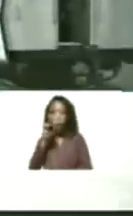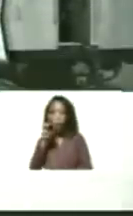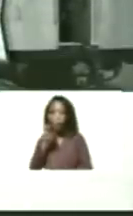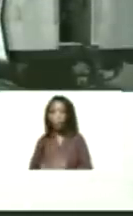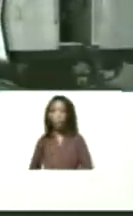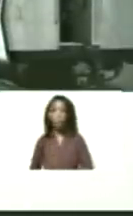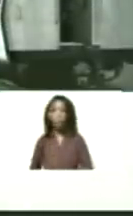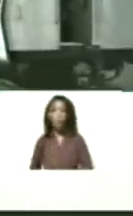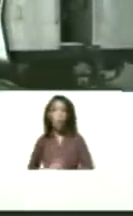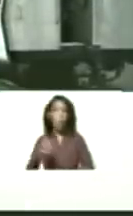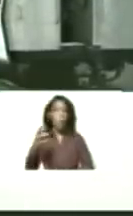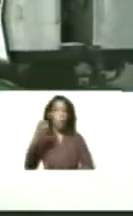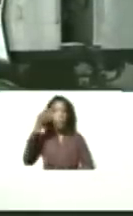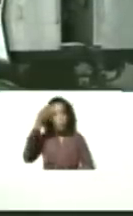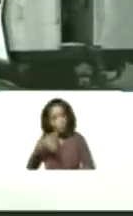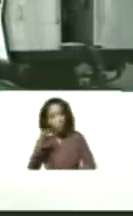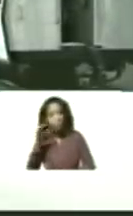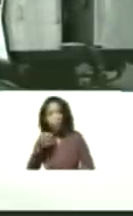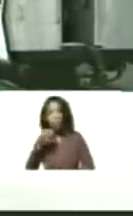No lo pueden creer.